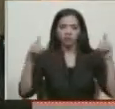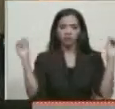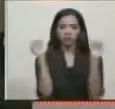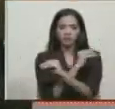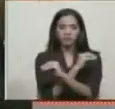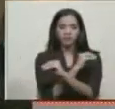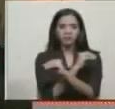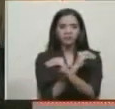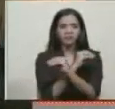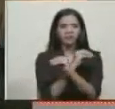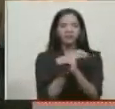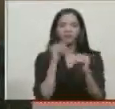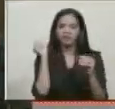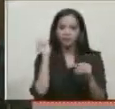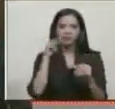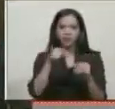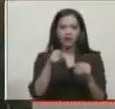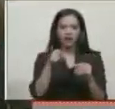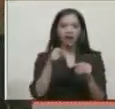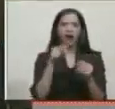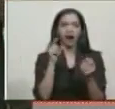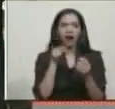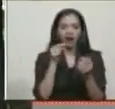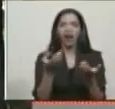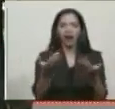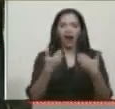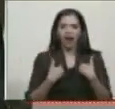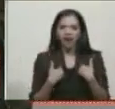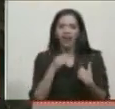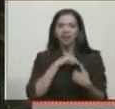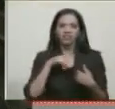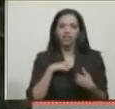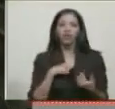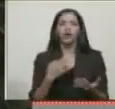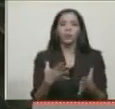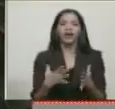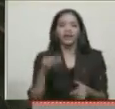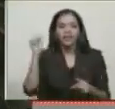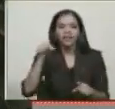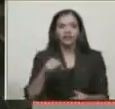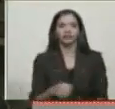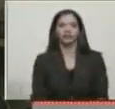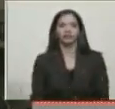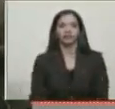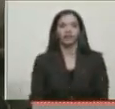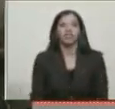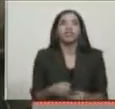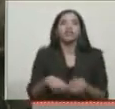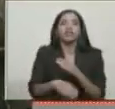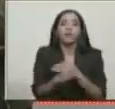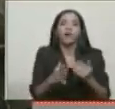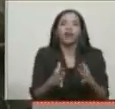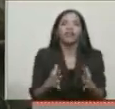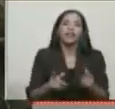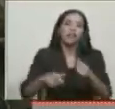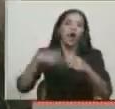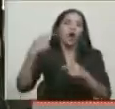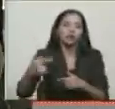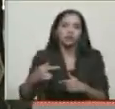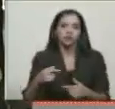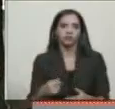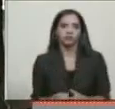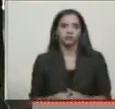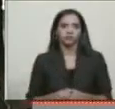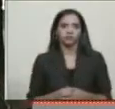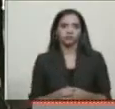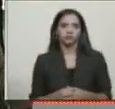acto, usted no cuente conmigo, porque nosotros vamos a ganar esta y vamos a ganar la otra y vamos